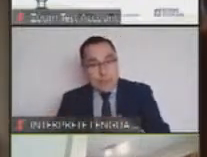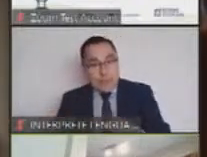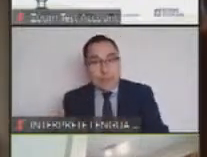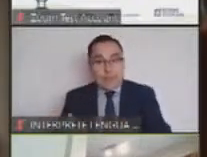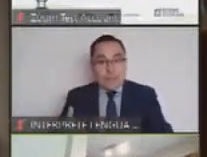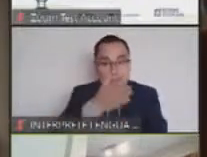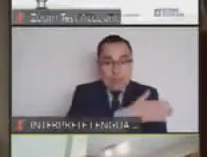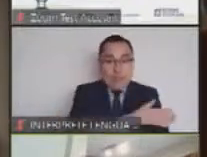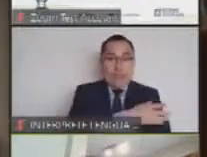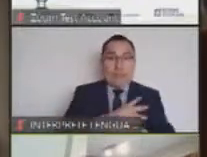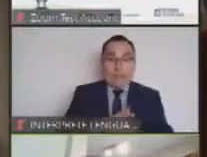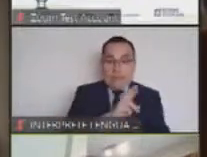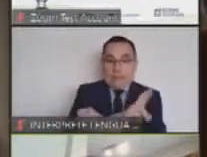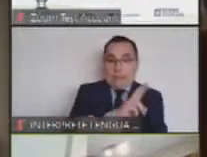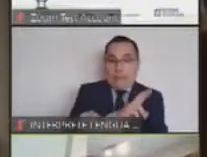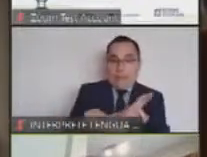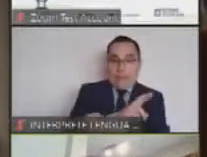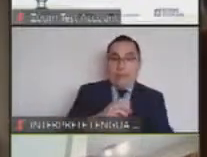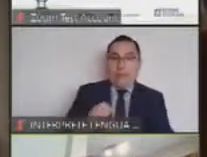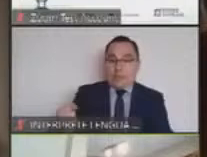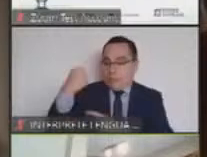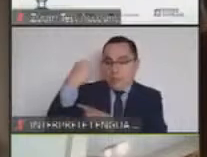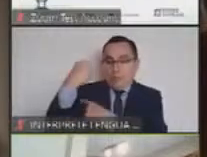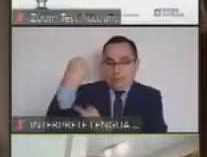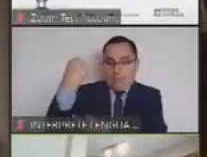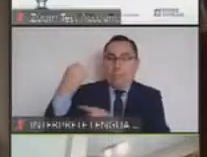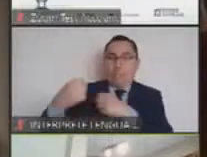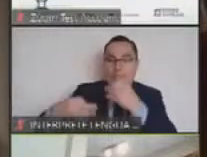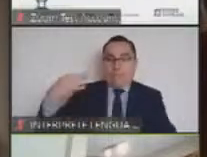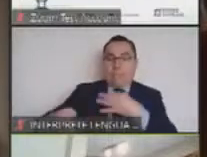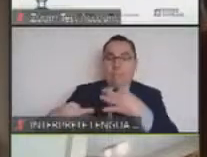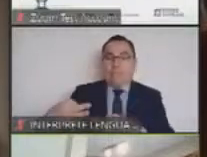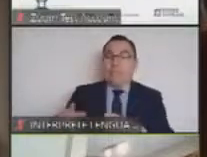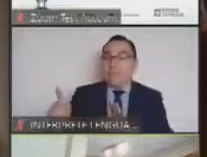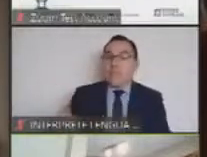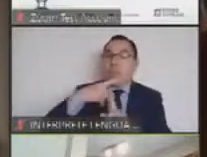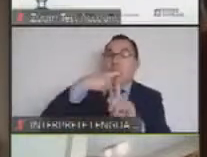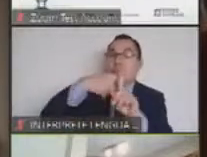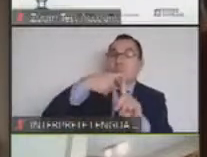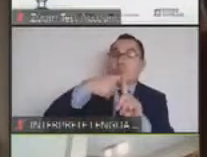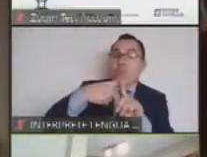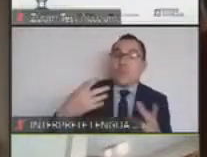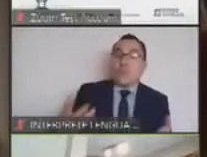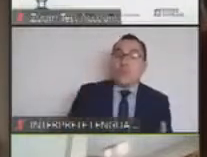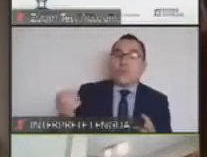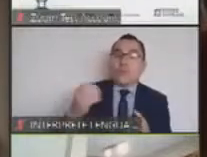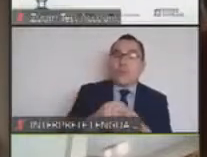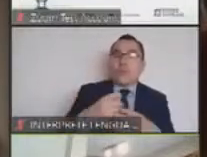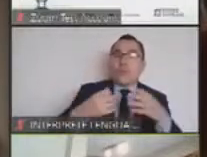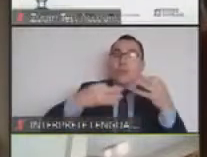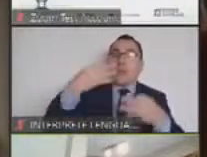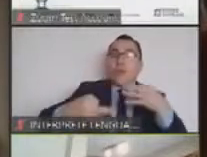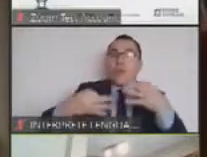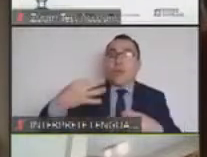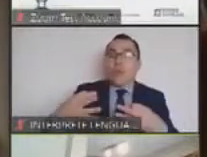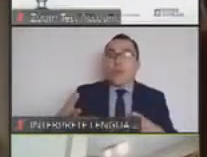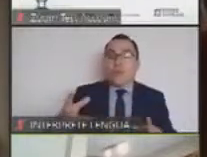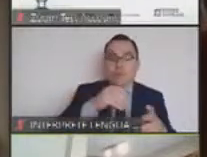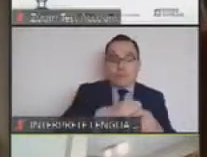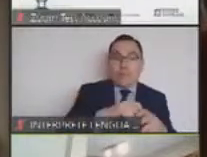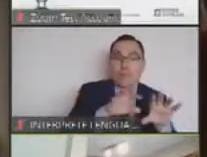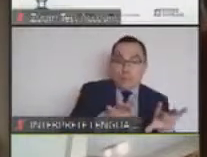de representantes del Poder Judicial, sumando además a representantes de la comunidad jurídica y de la